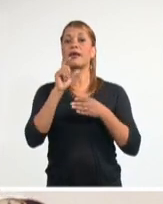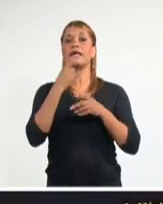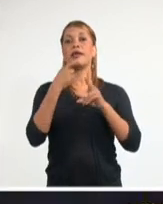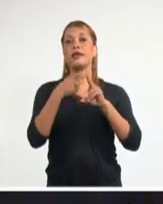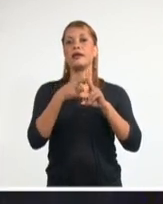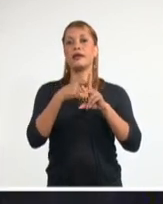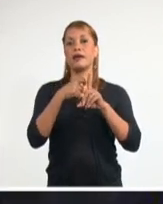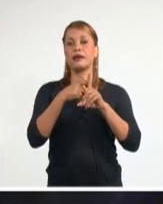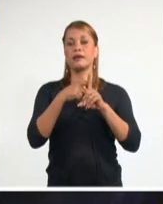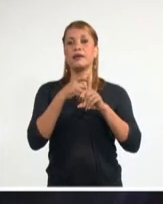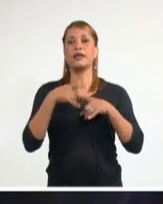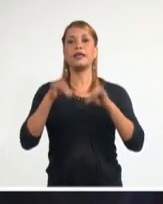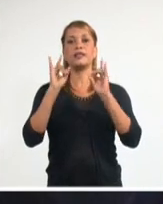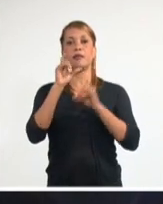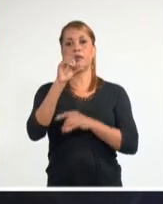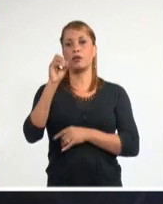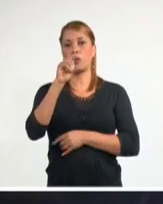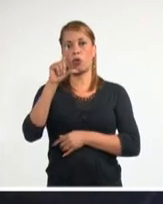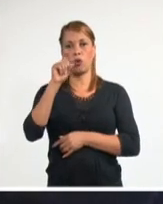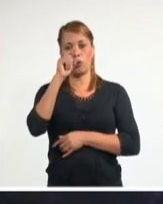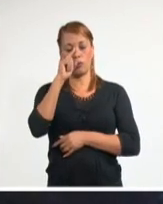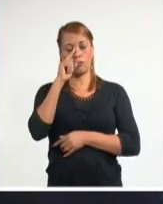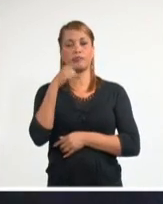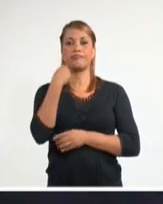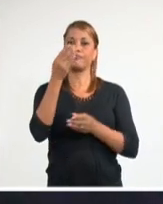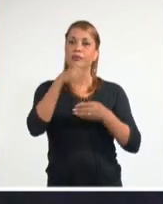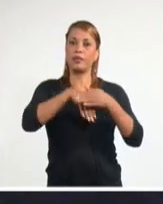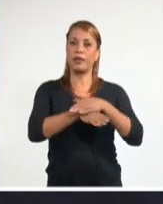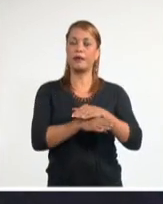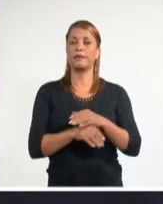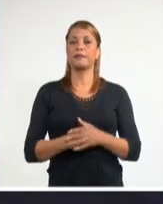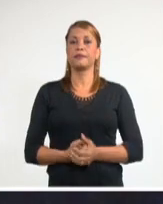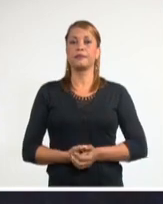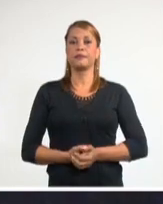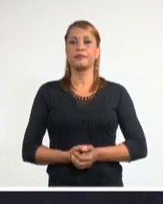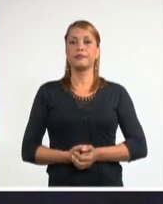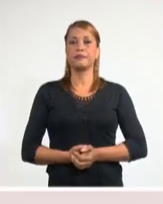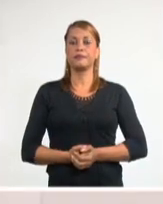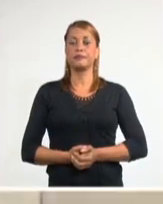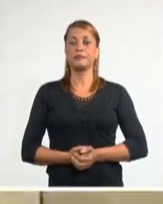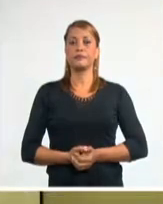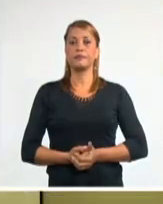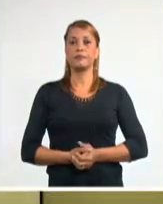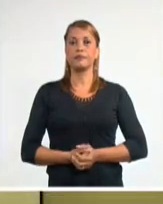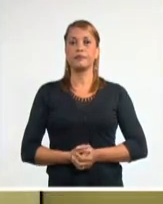el cementerio de Colón. Llegue a familiares y amigos nuestras más sentidas condolencias.